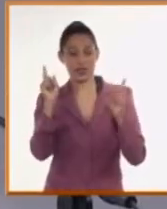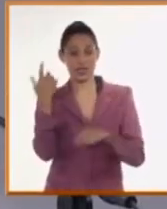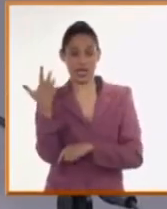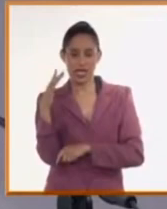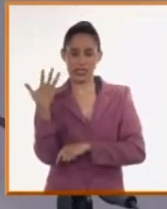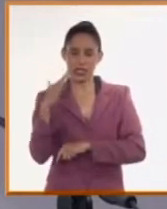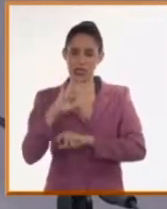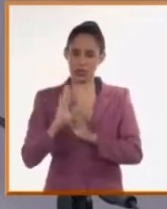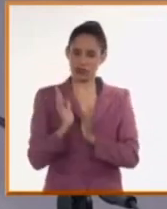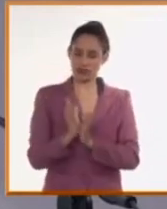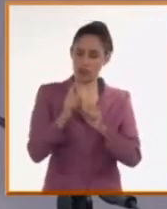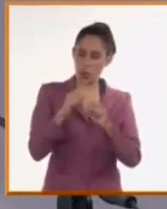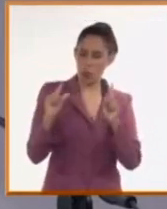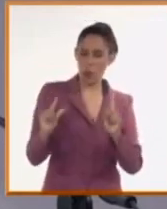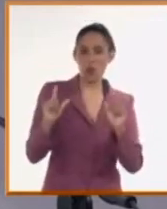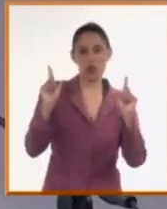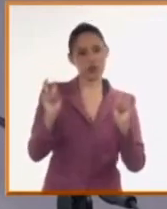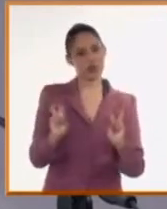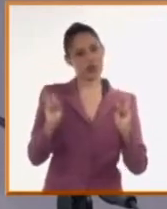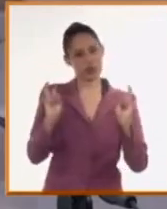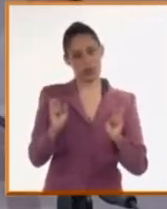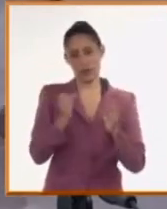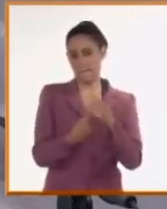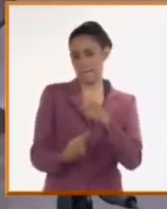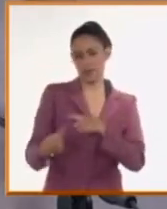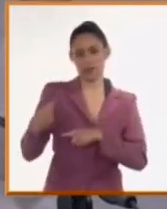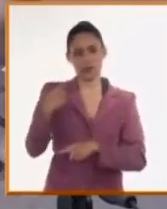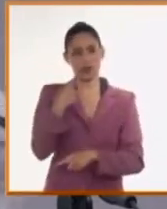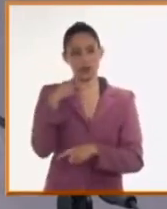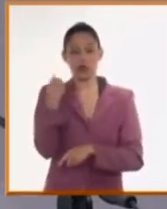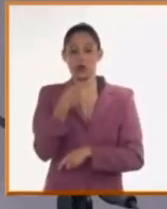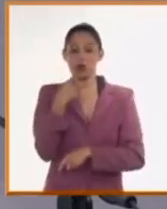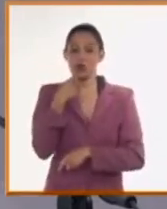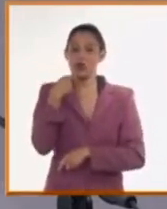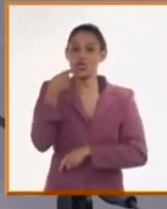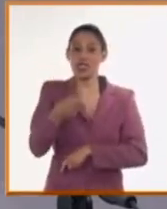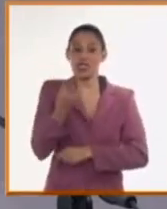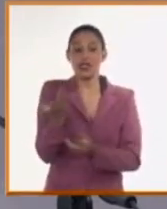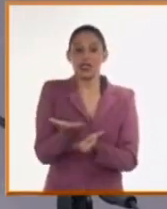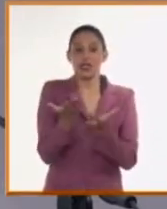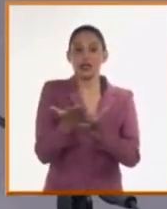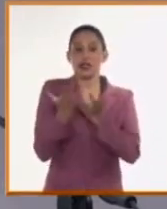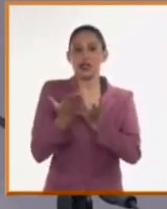indeclinable de principi y reclamamos la movilización